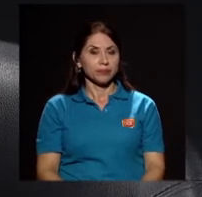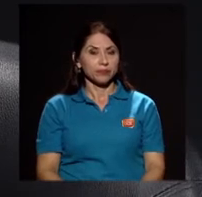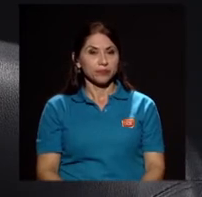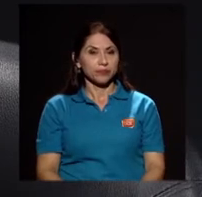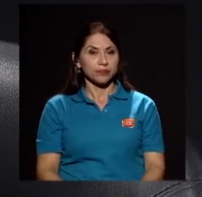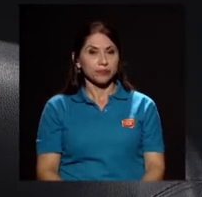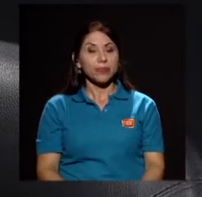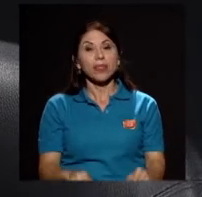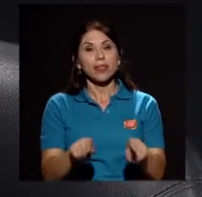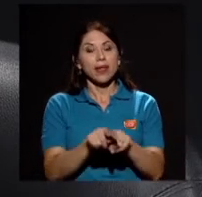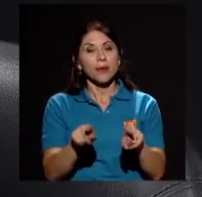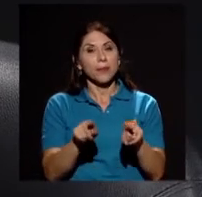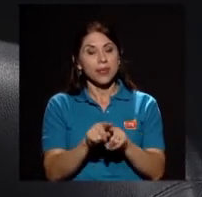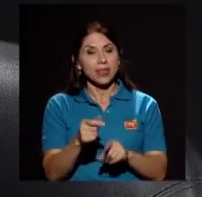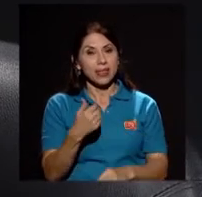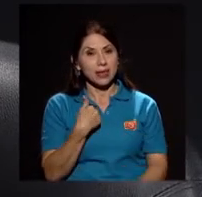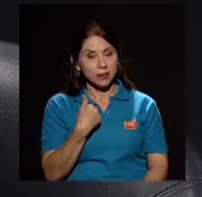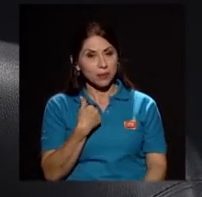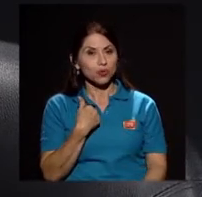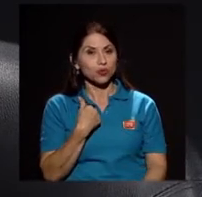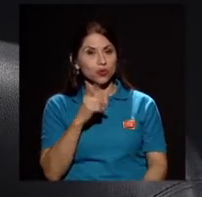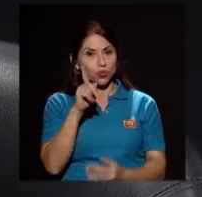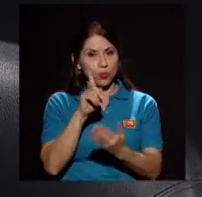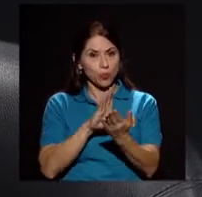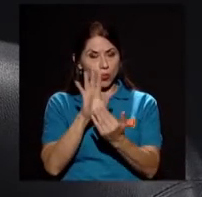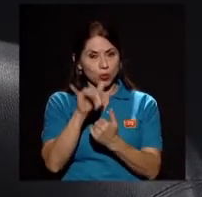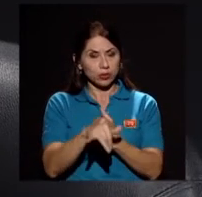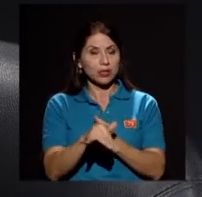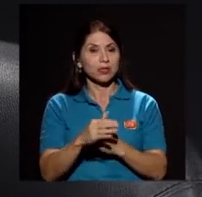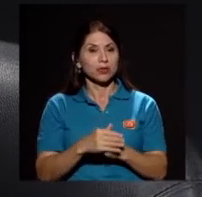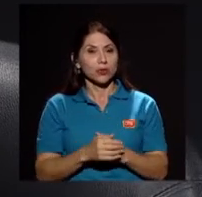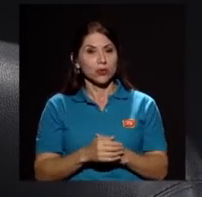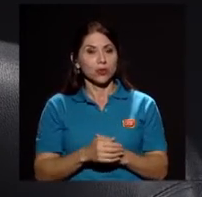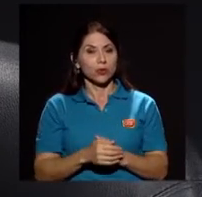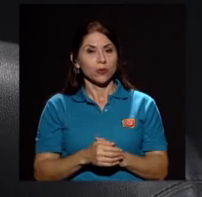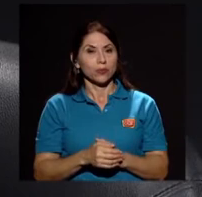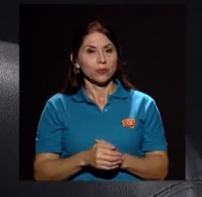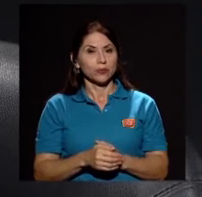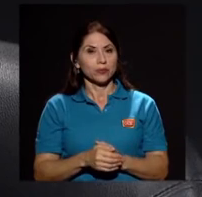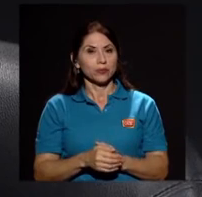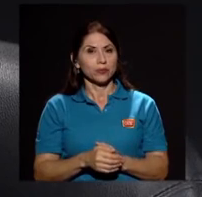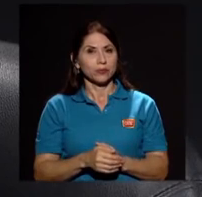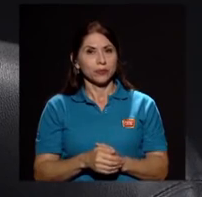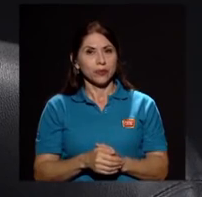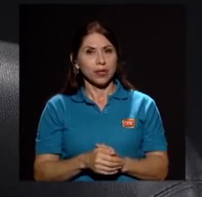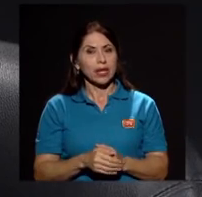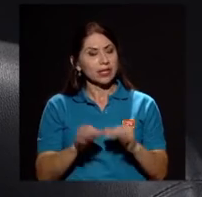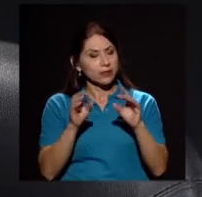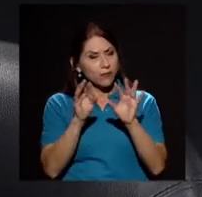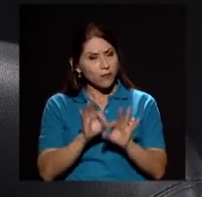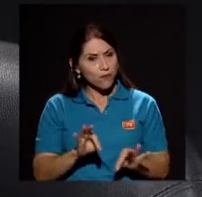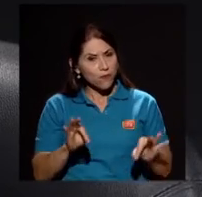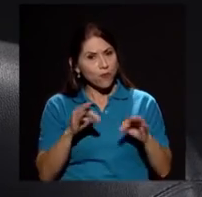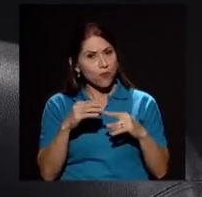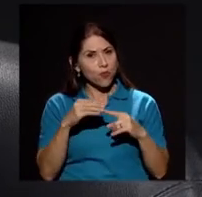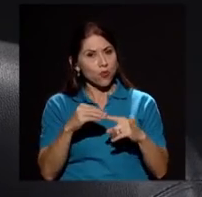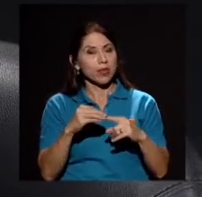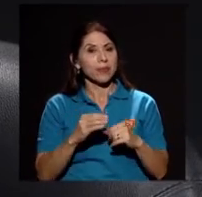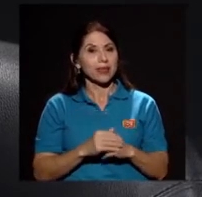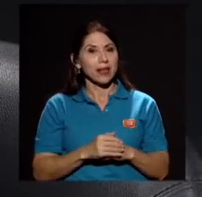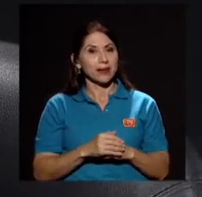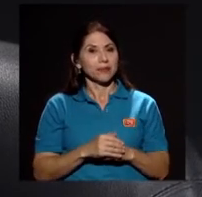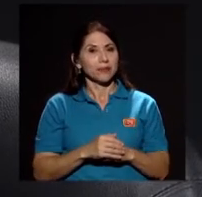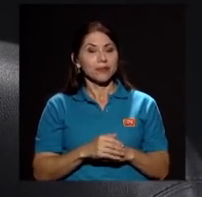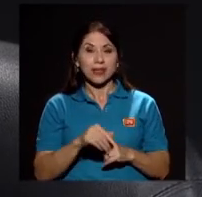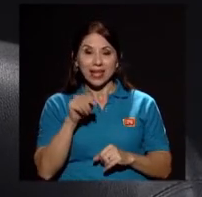tenemos también un proyecto que me parece fundamental es el